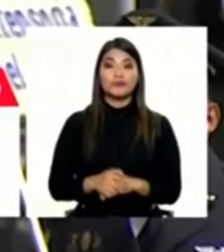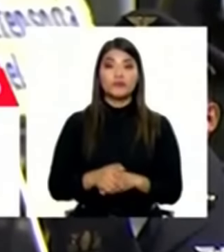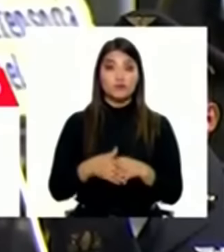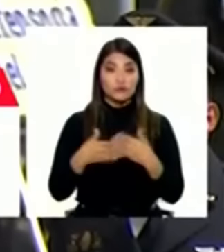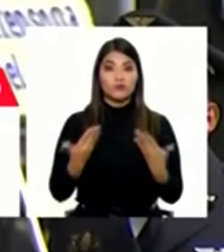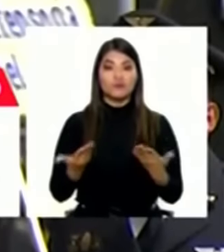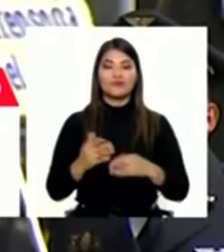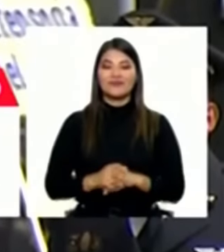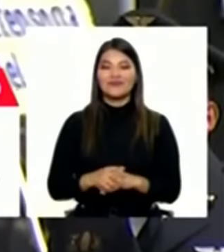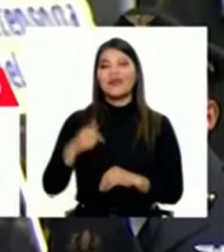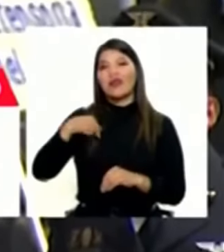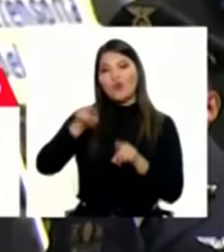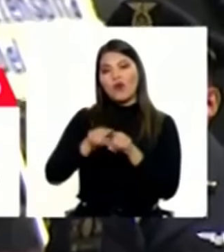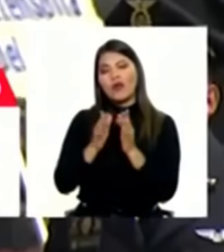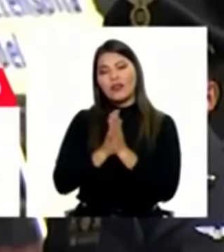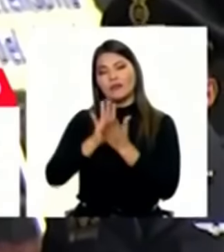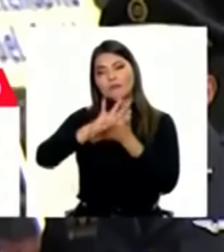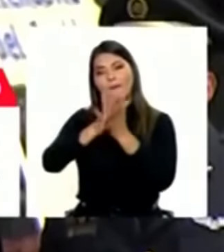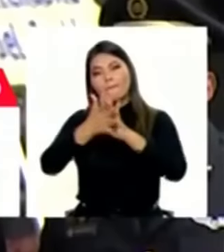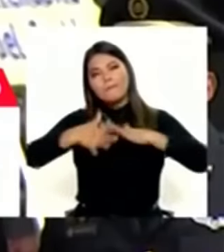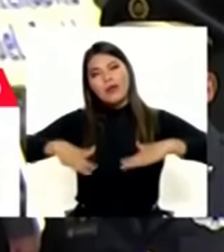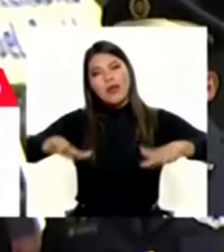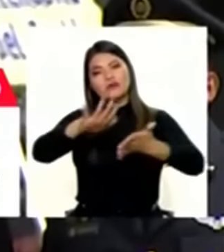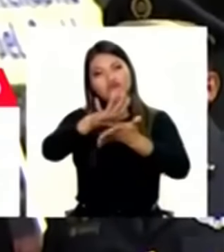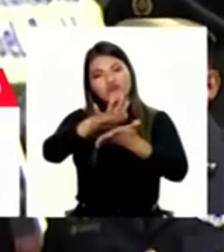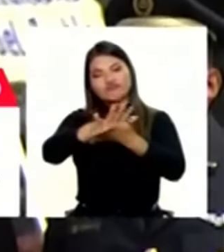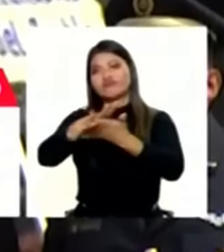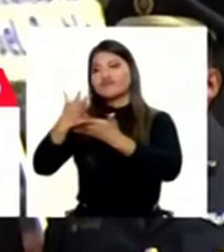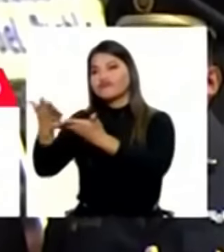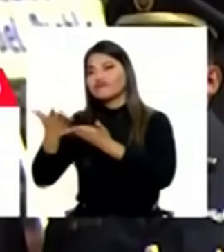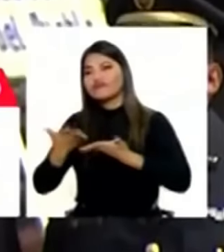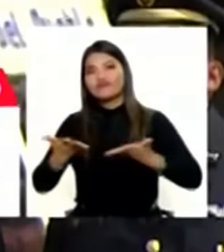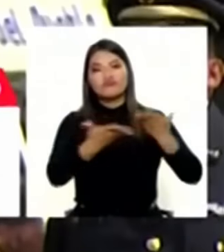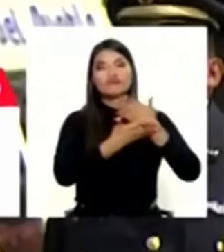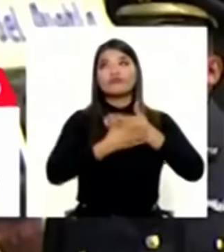Podemos quedarnos en la paz del Señor.